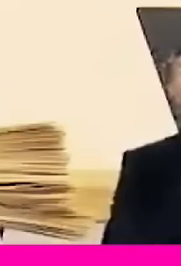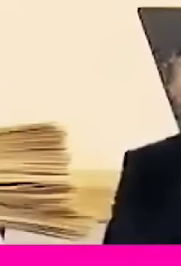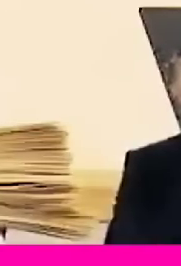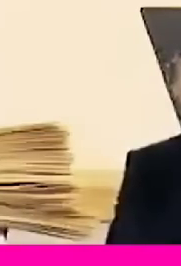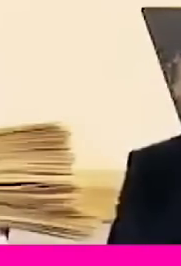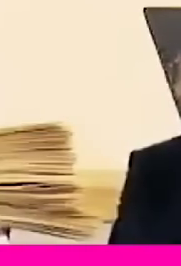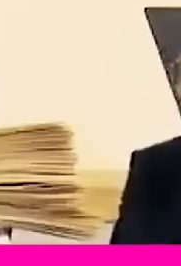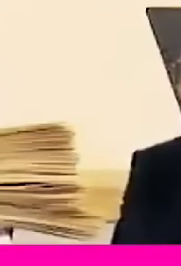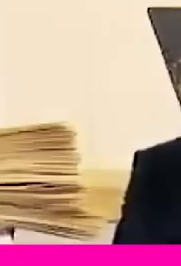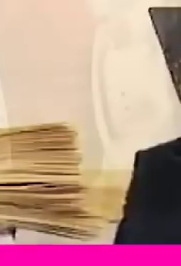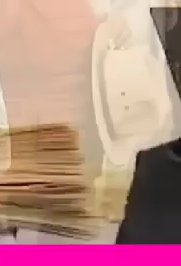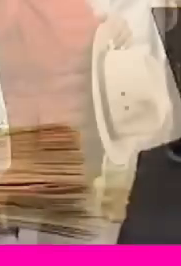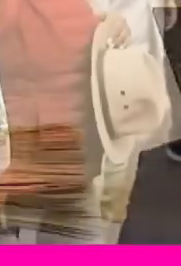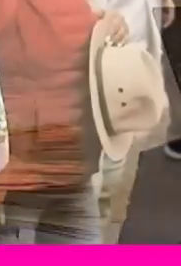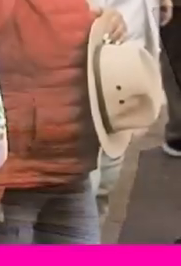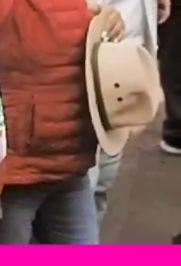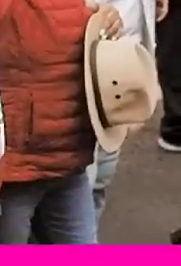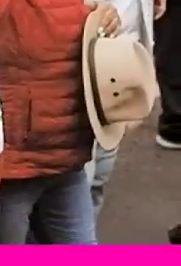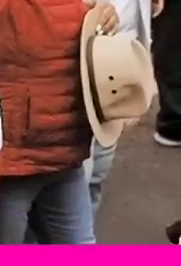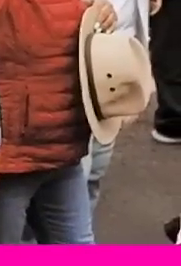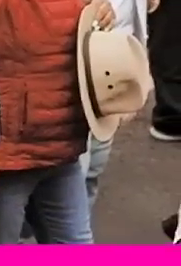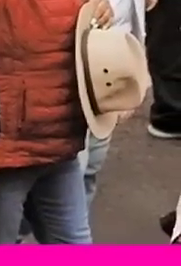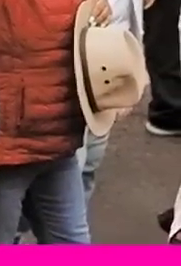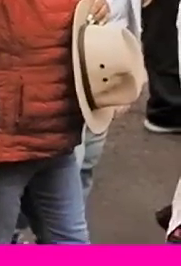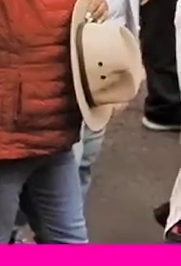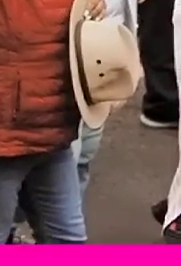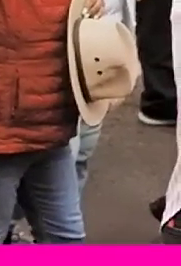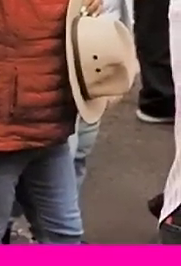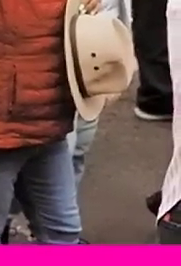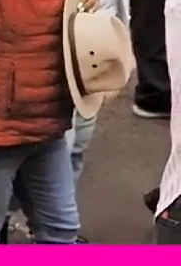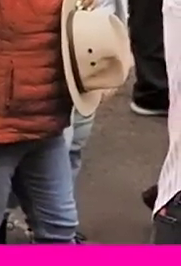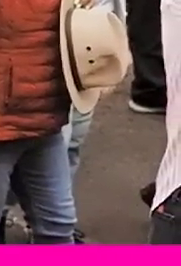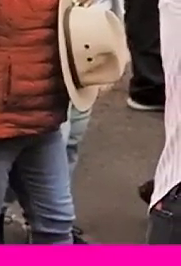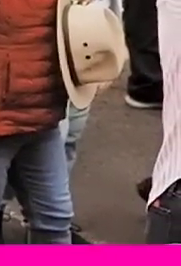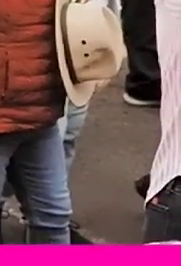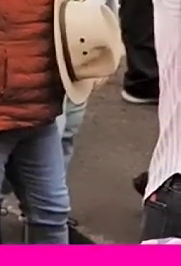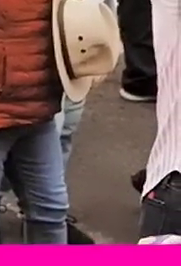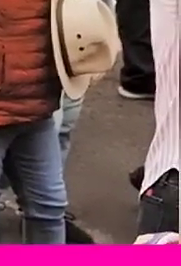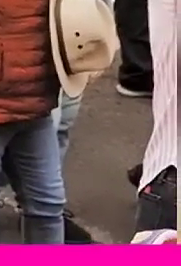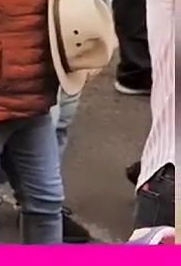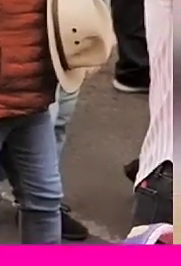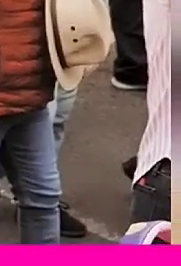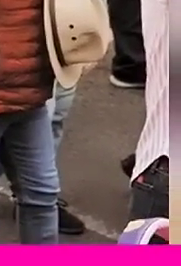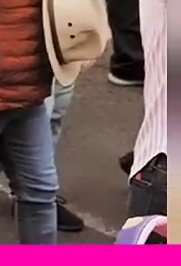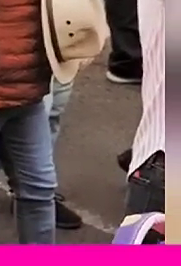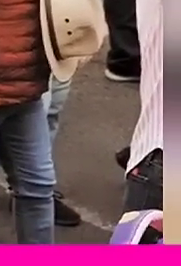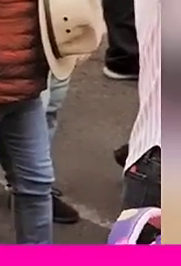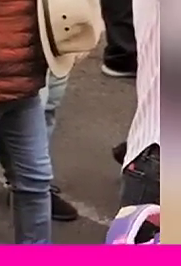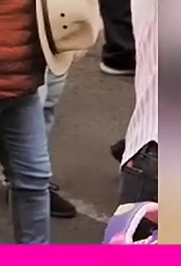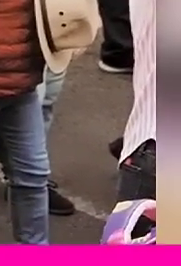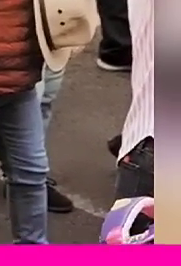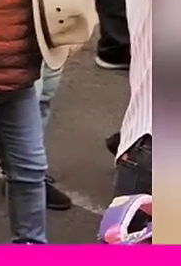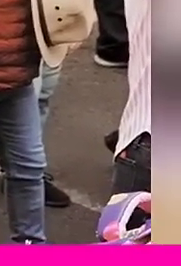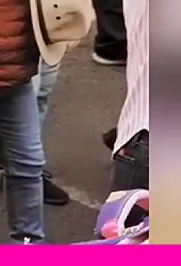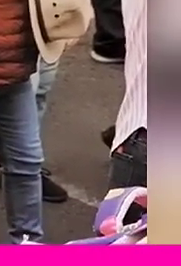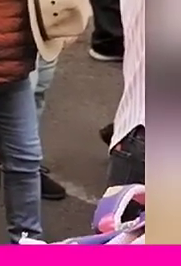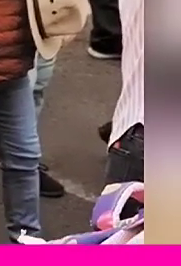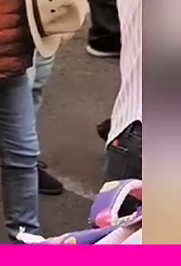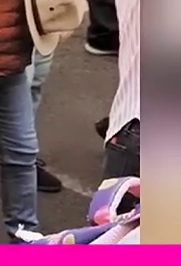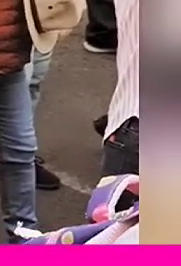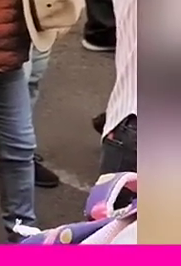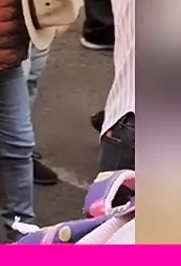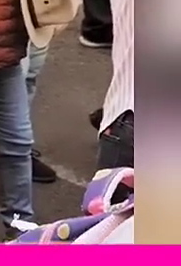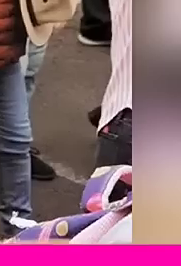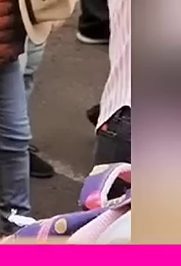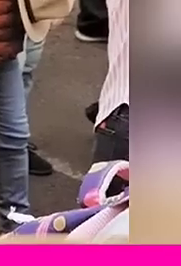nuestro voto para defender a nuestro México y salvar en el 2024 nuestro país hermoso y bello México de Las garras